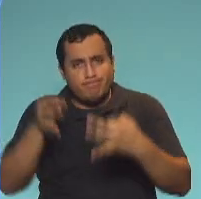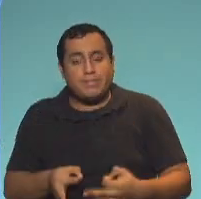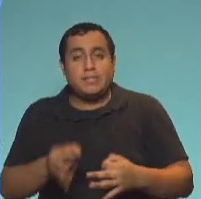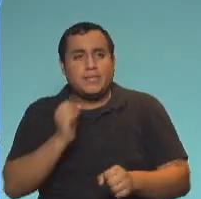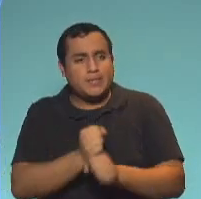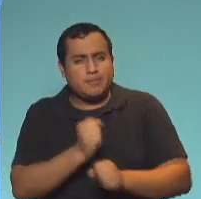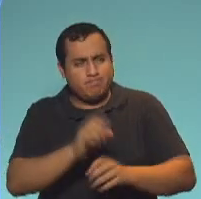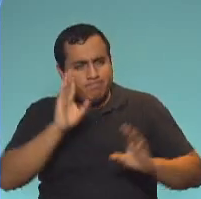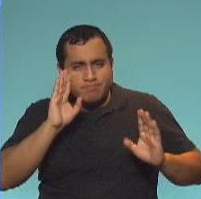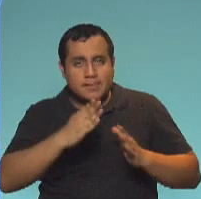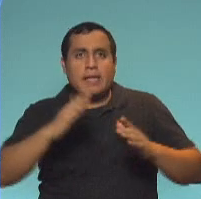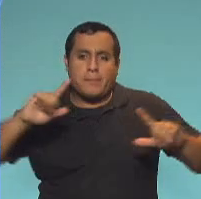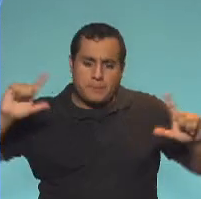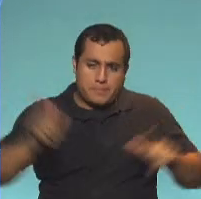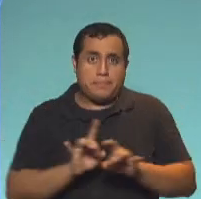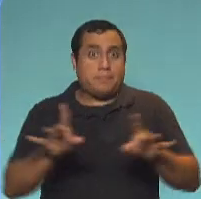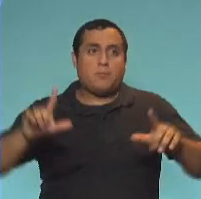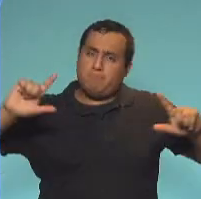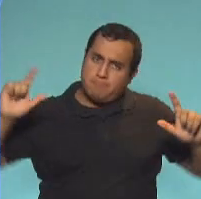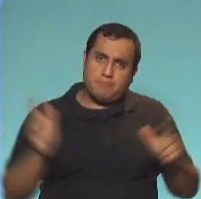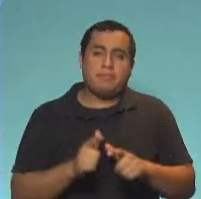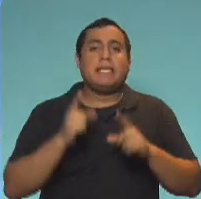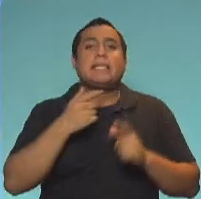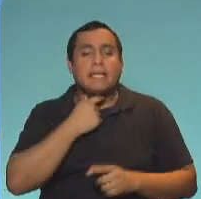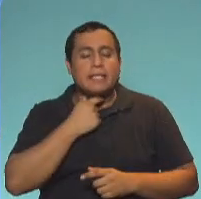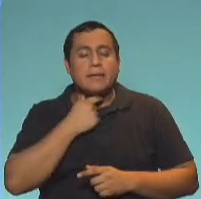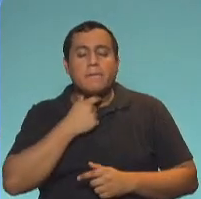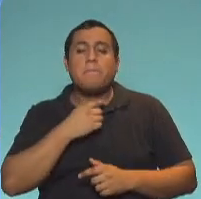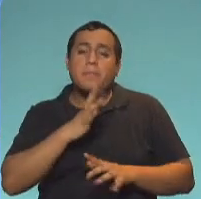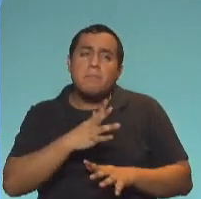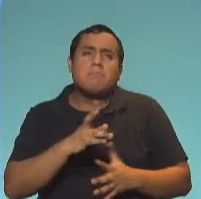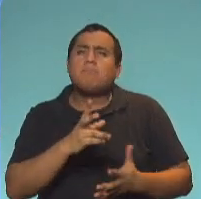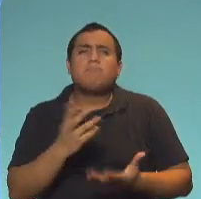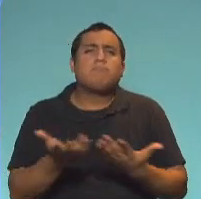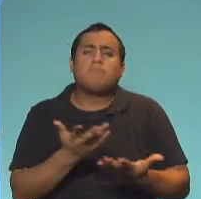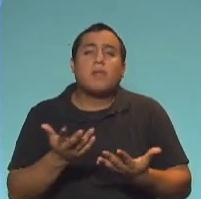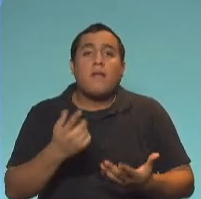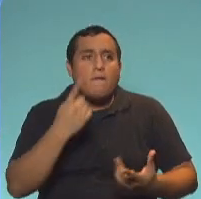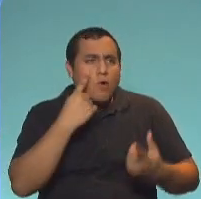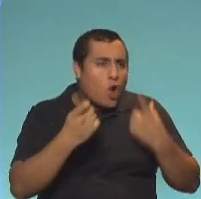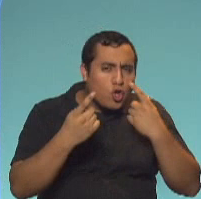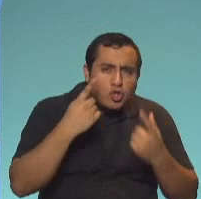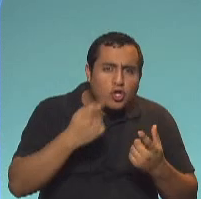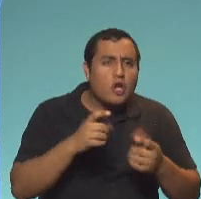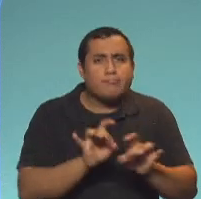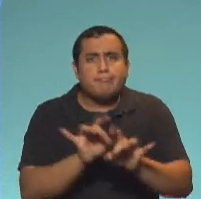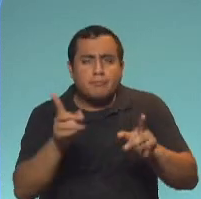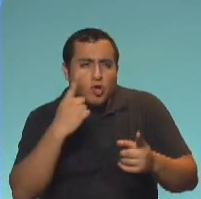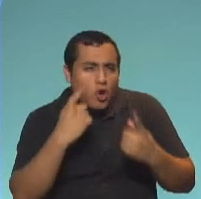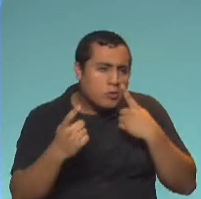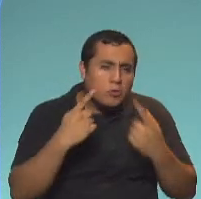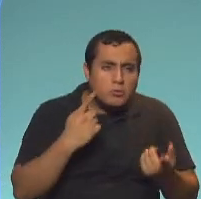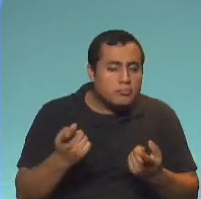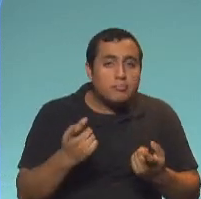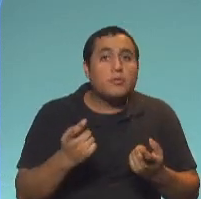descentralización del diagnóstico esto significa que en la vigilancia epidemiológica y el testeo